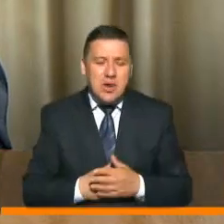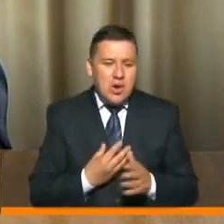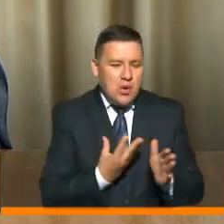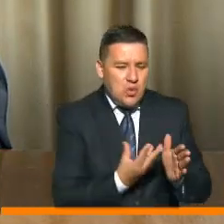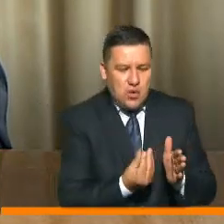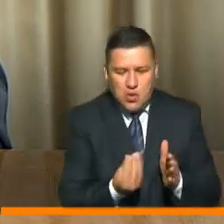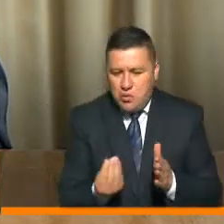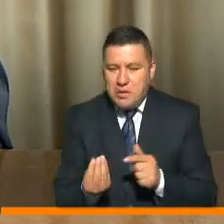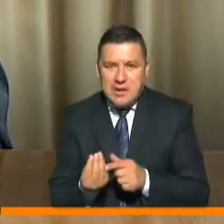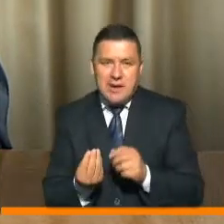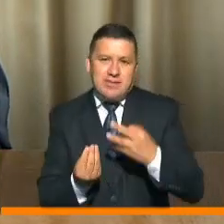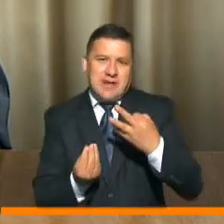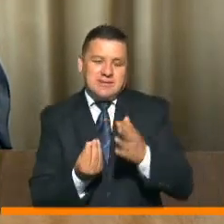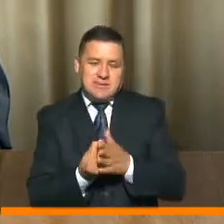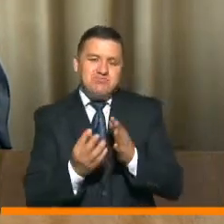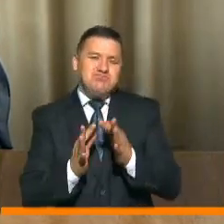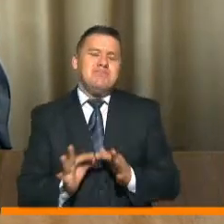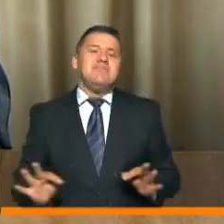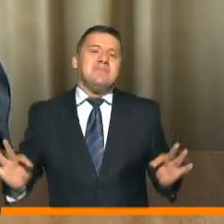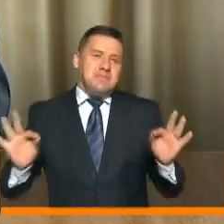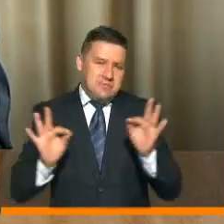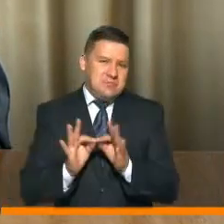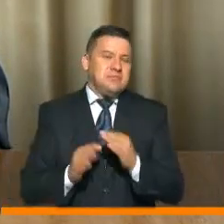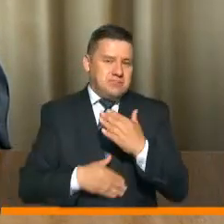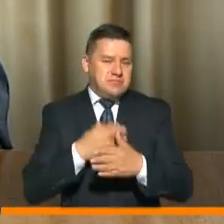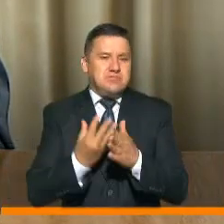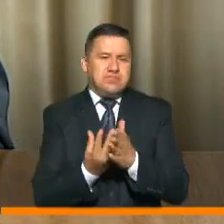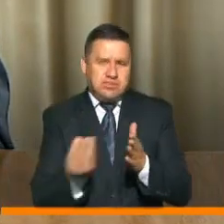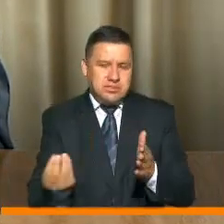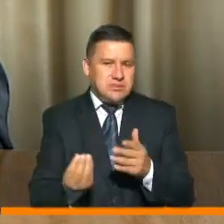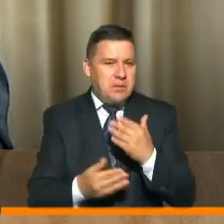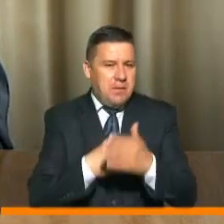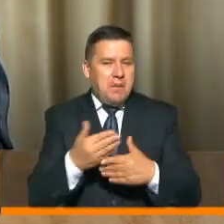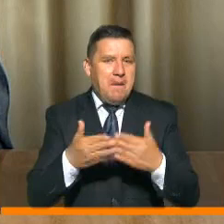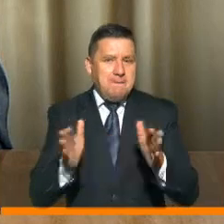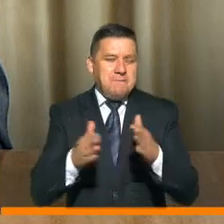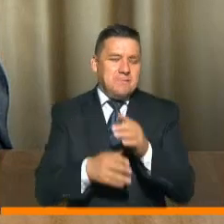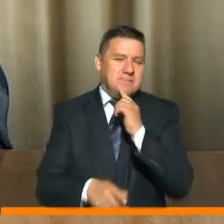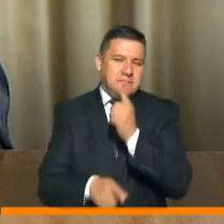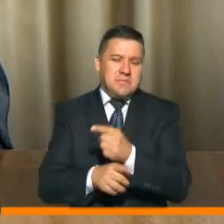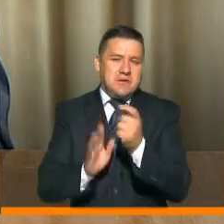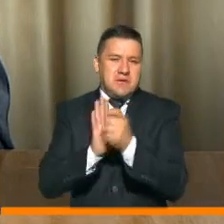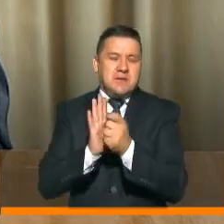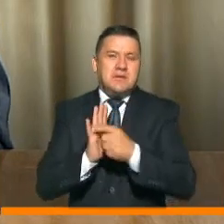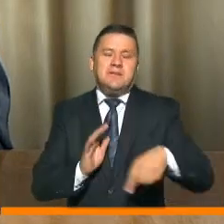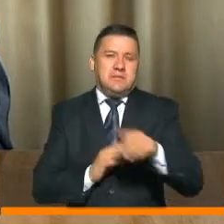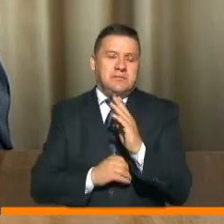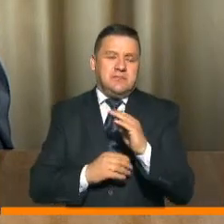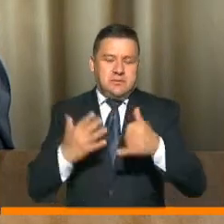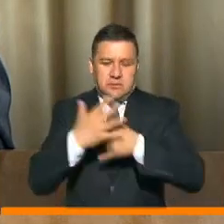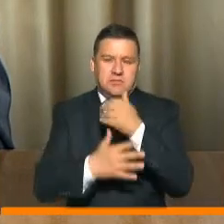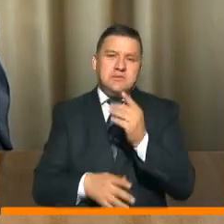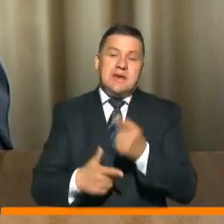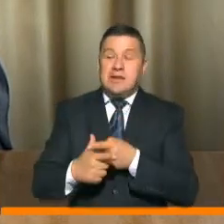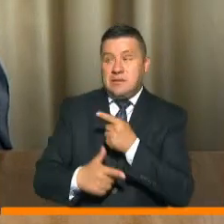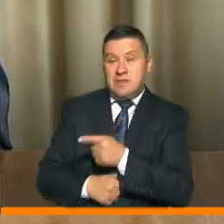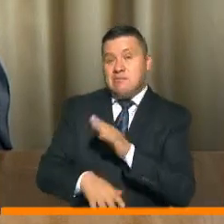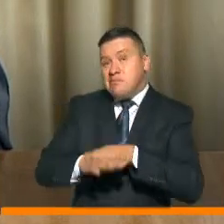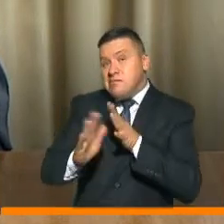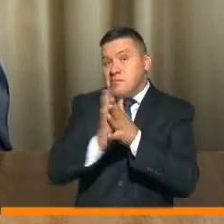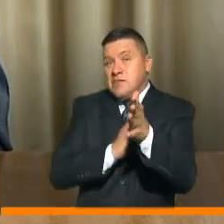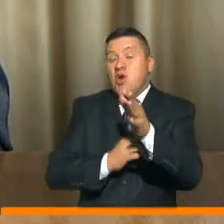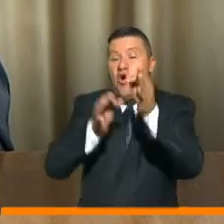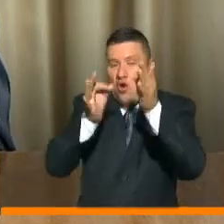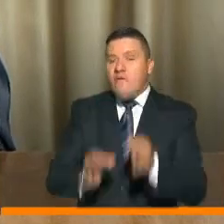grupos que entran en esta etapa 3 que son fundamentales y que se irán haciendo paulatinamente como se ha venido haciendo en el país. Entonces, el mensaje y